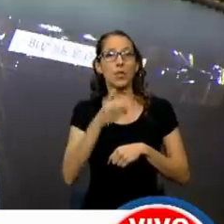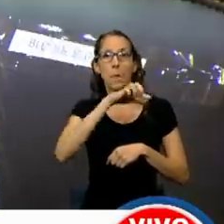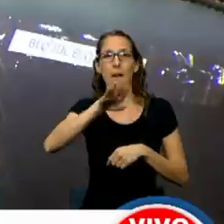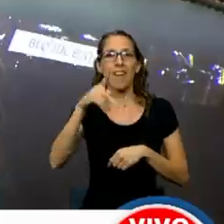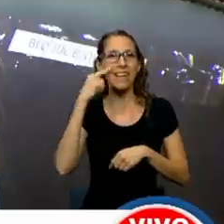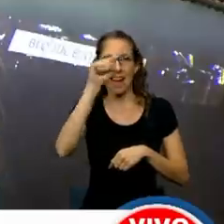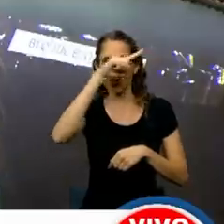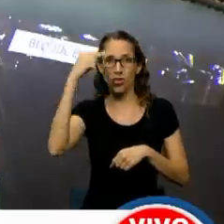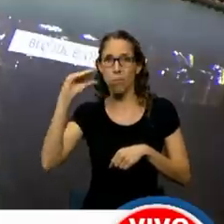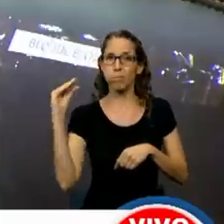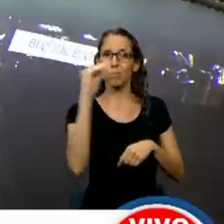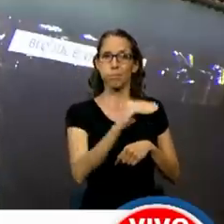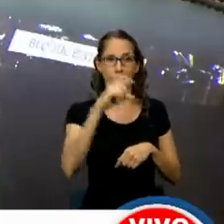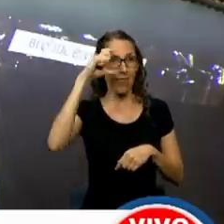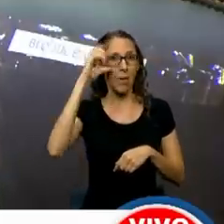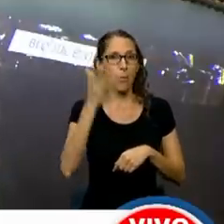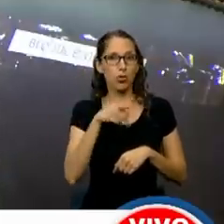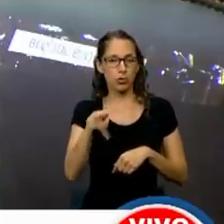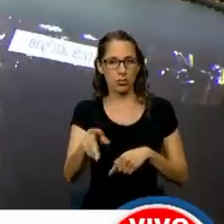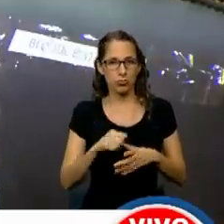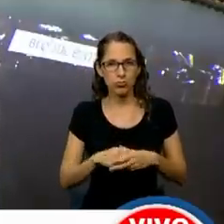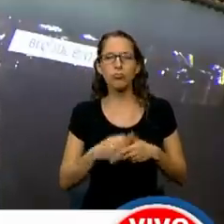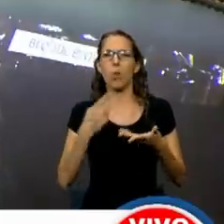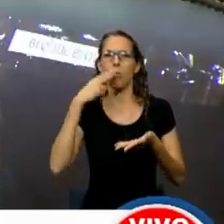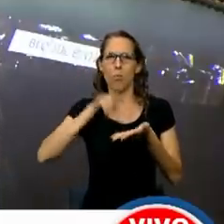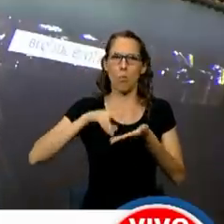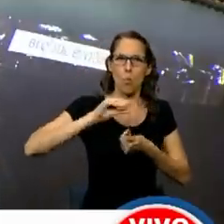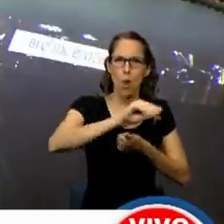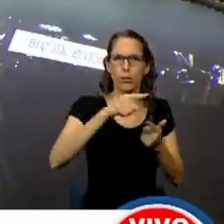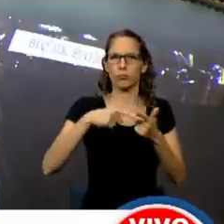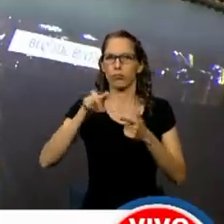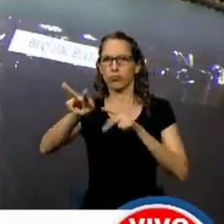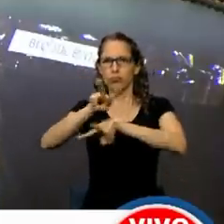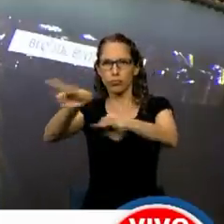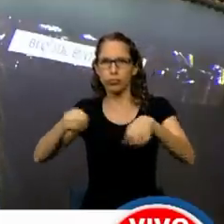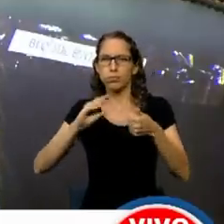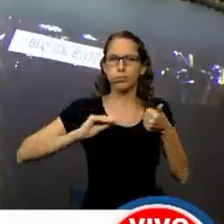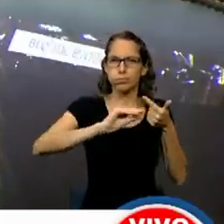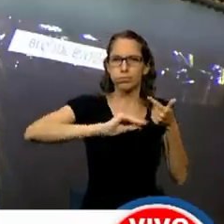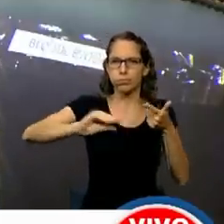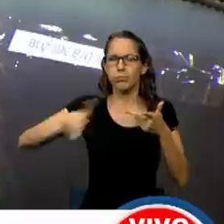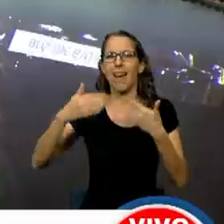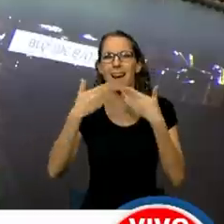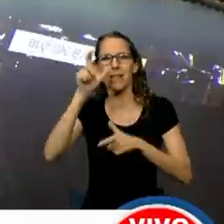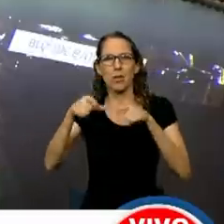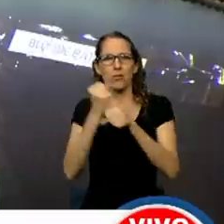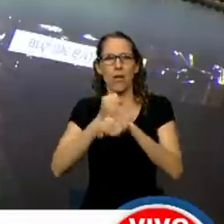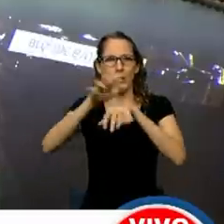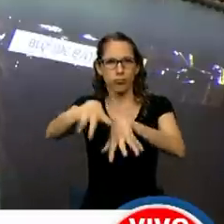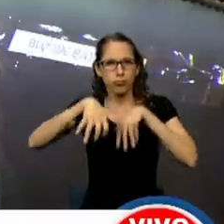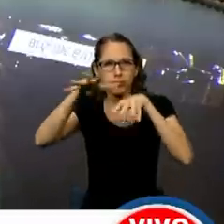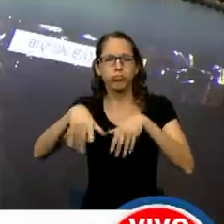aportando impuestos aportando retenciones a través del esfuerzo de productores ganaderos agrícolas